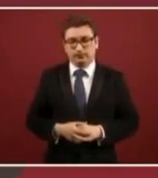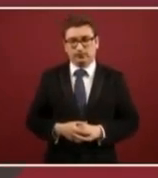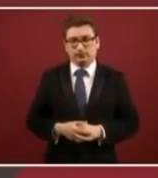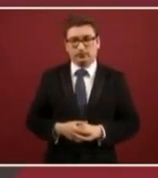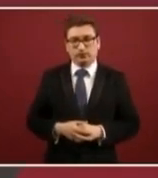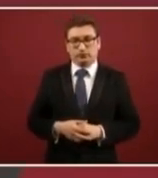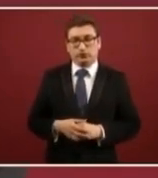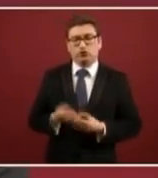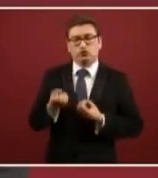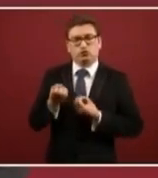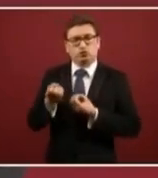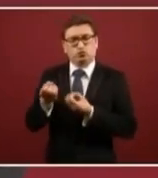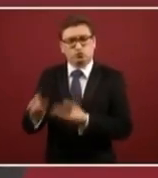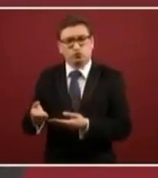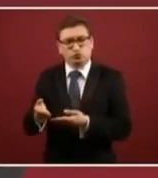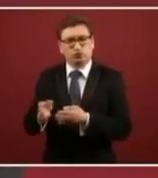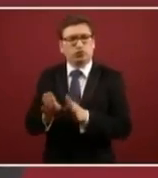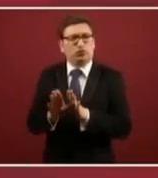con